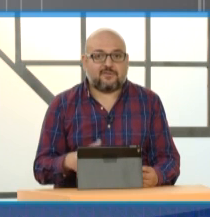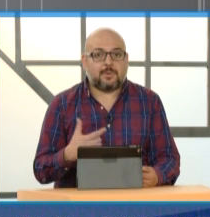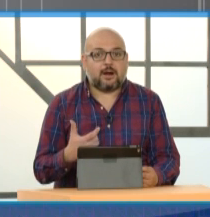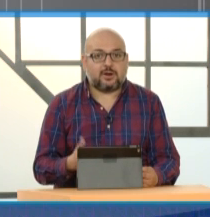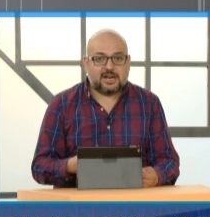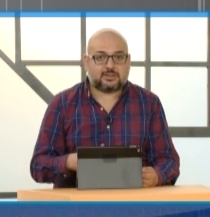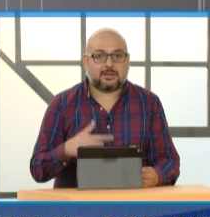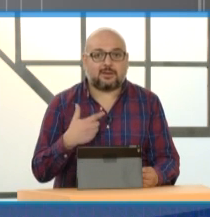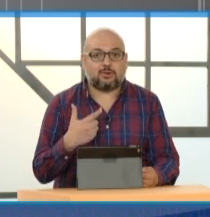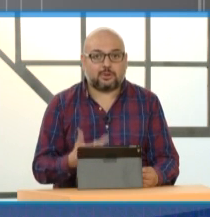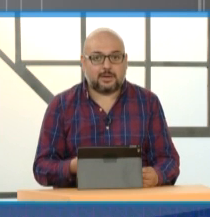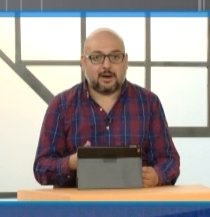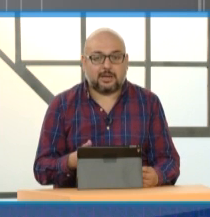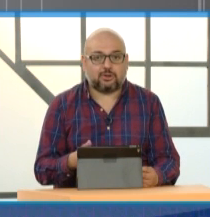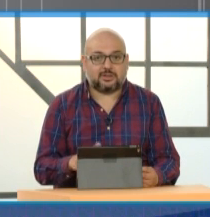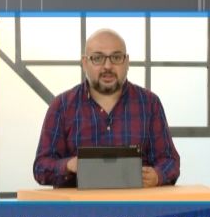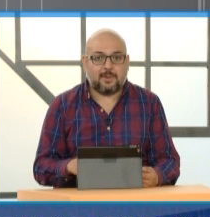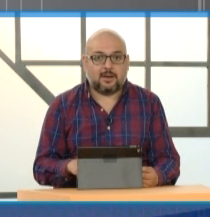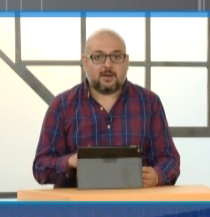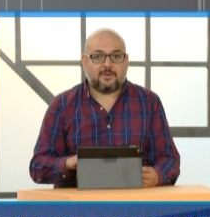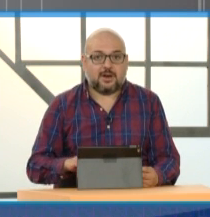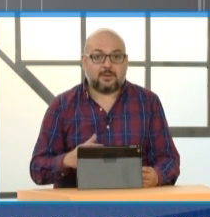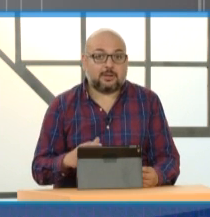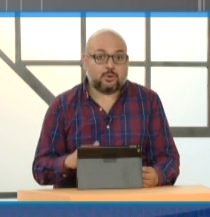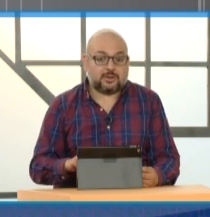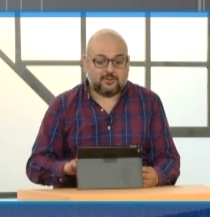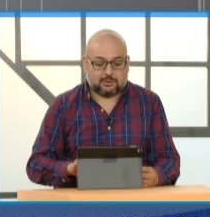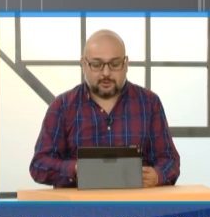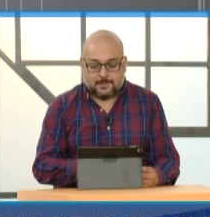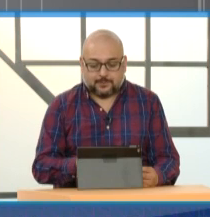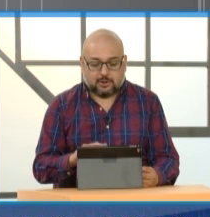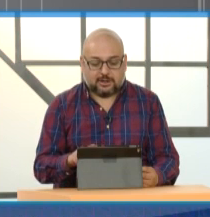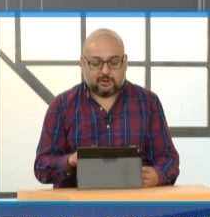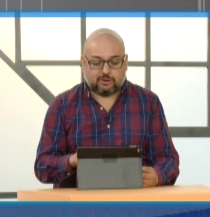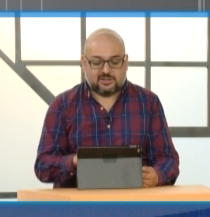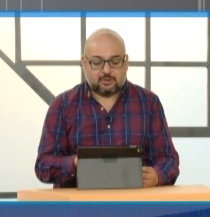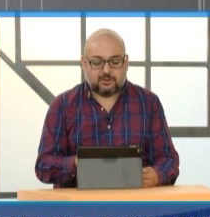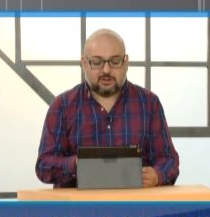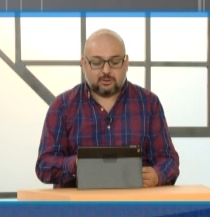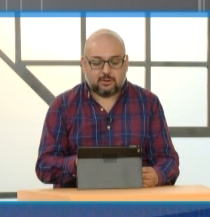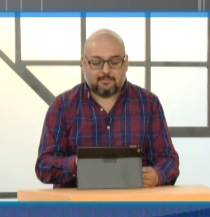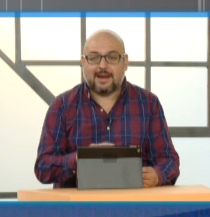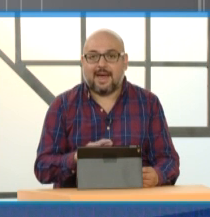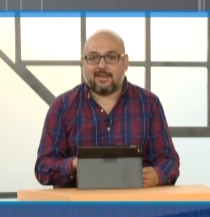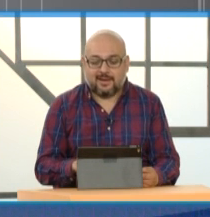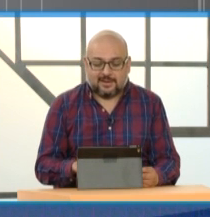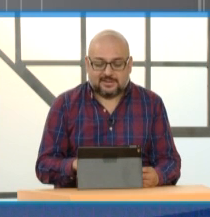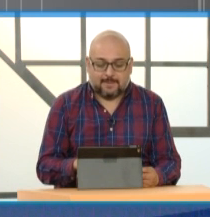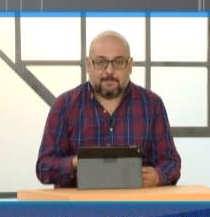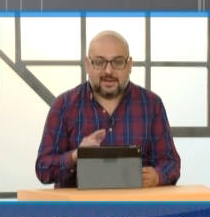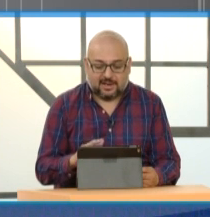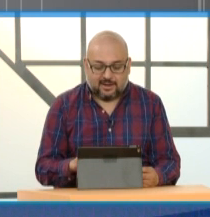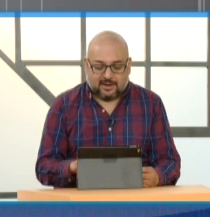se transformara en un hashtag, que todos estuvieran hablando de este tema, finalmente tuvo este efecto, ¿no? Otro dice, no entiendo más nada.